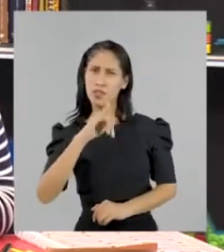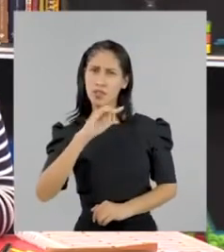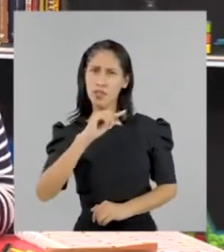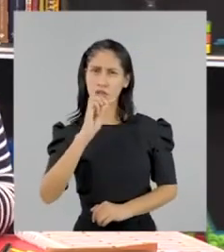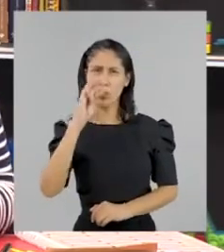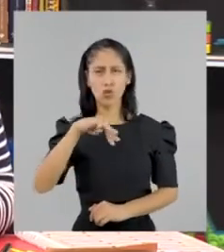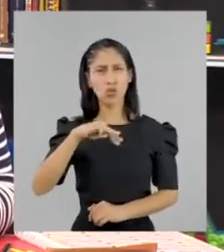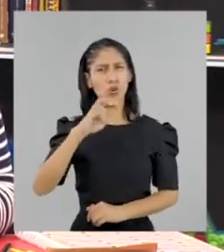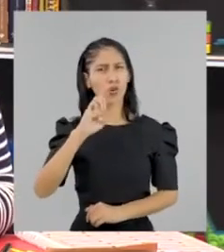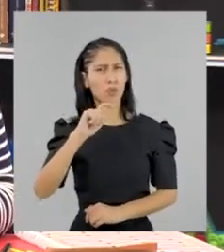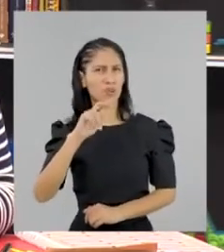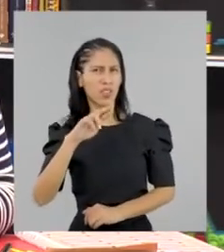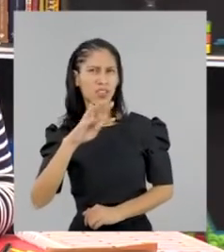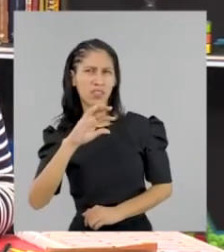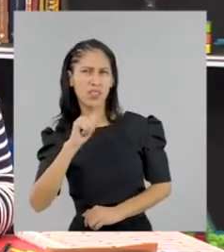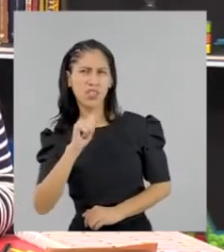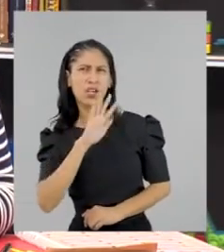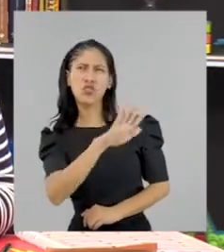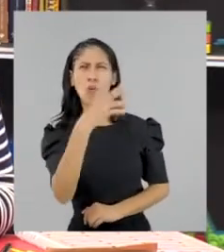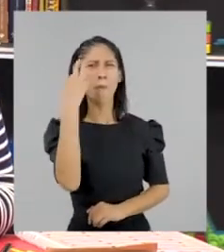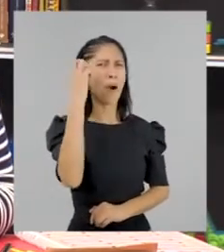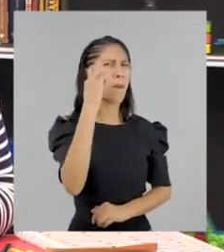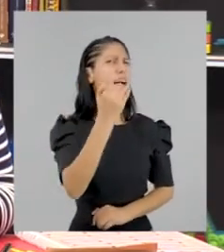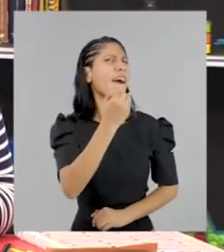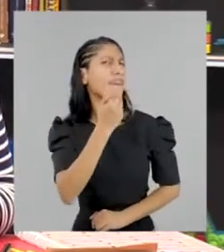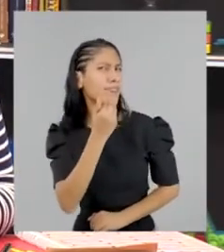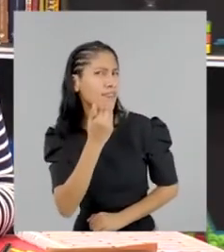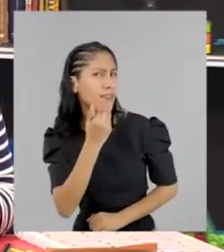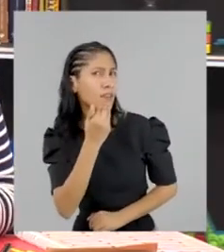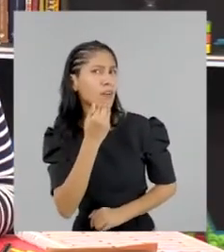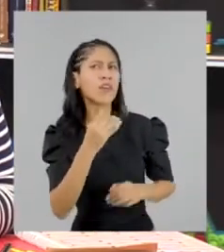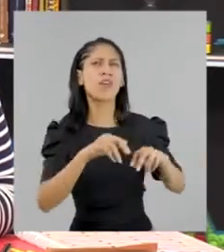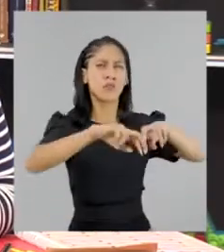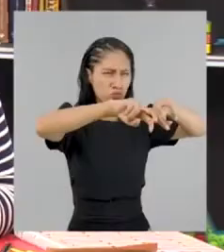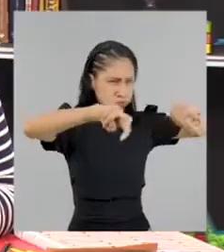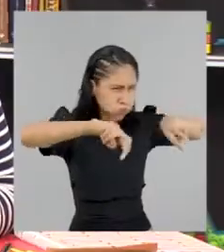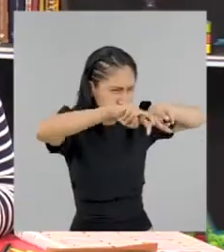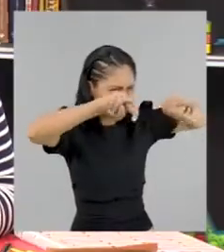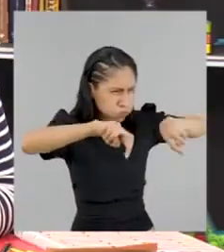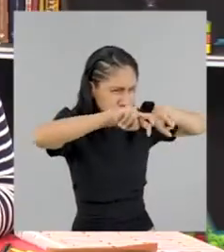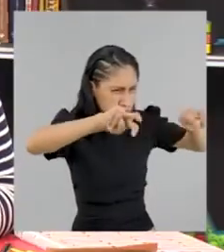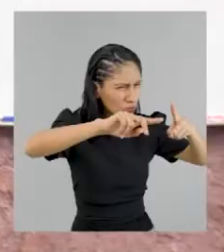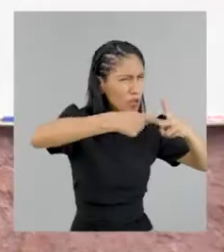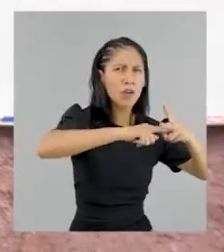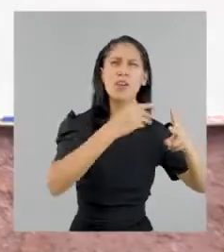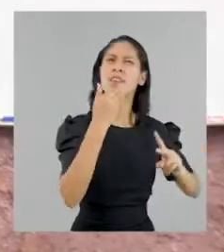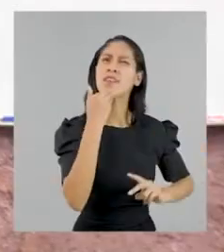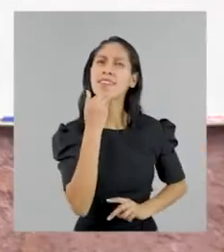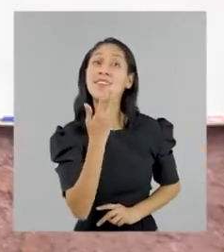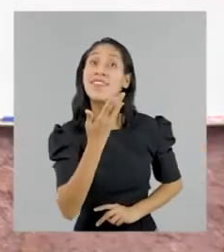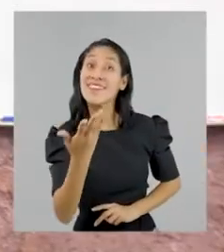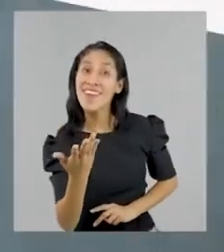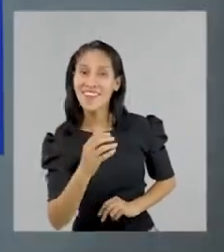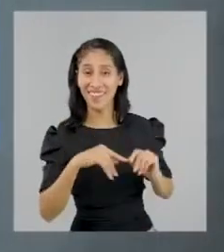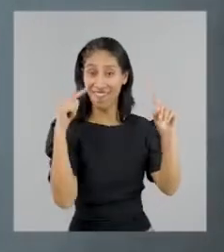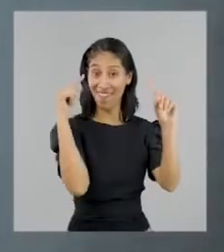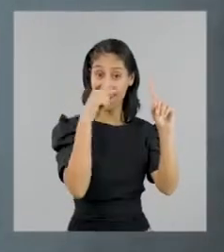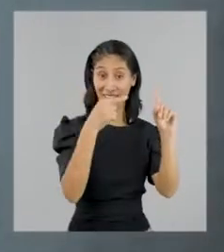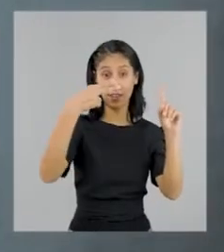trigonometría? ¿Quién o quiénes iniciaron su estudio y cómo se expandió a través de los siglos? ¡Claro que